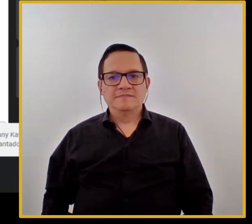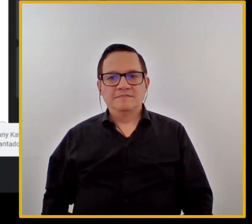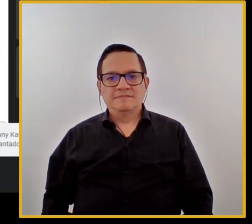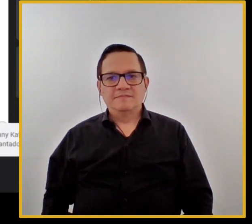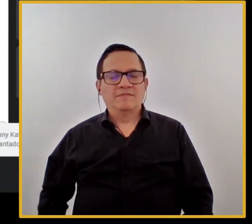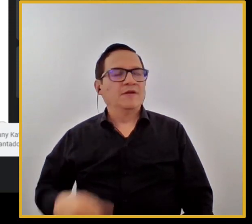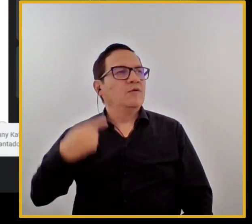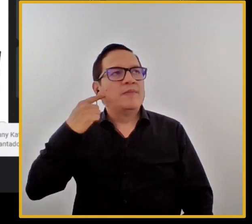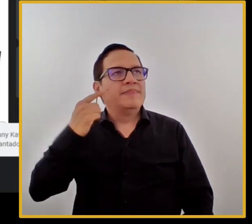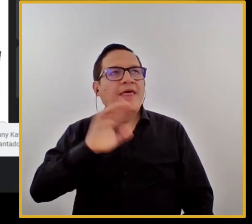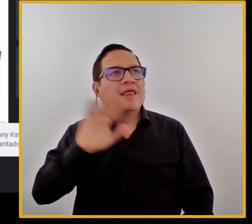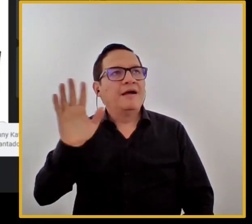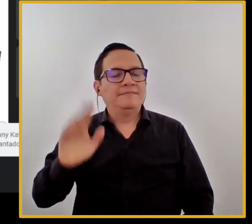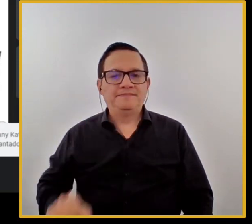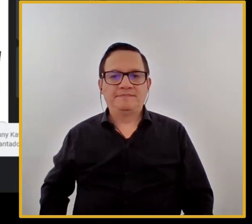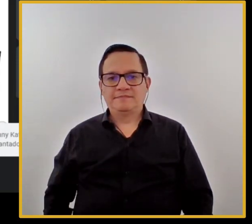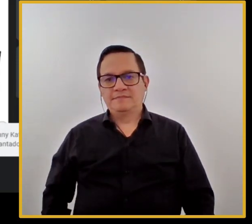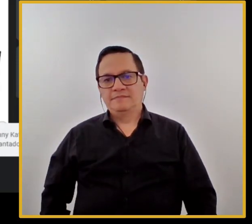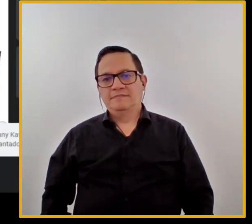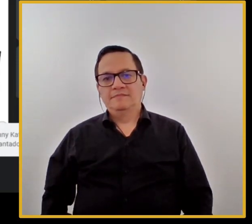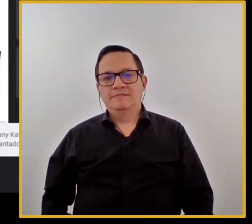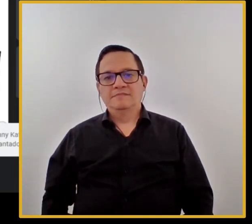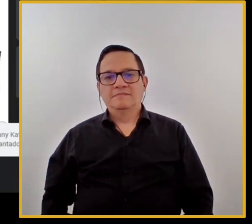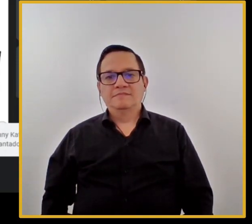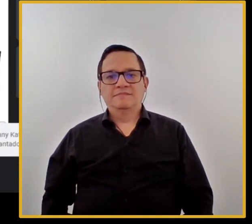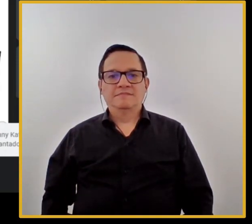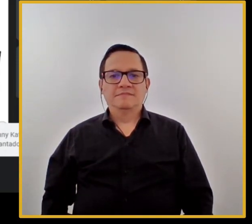No hay audio, profe.